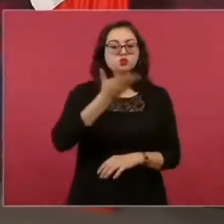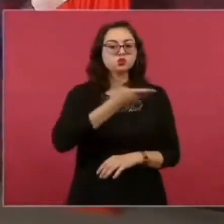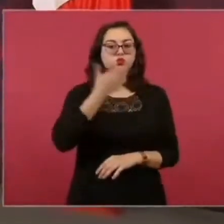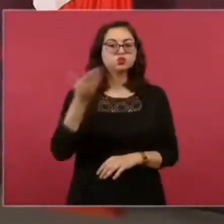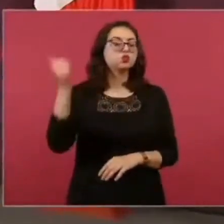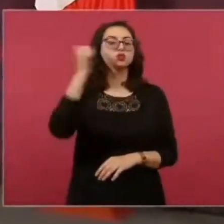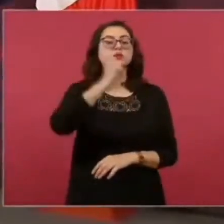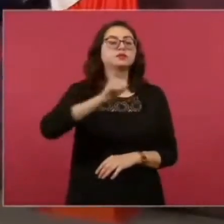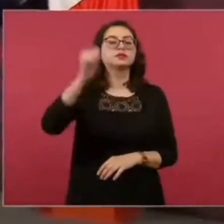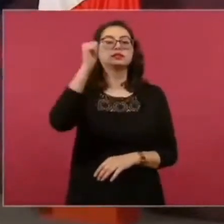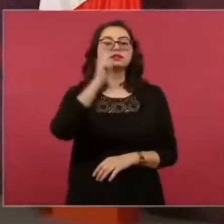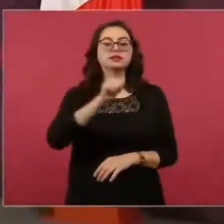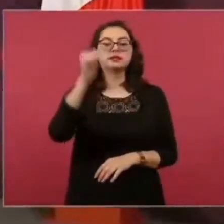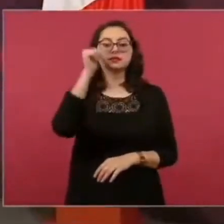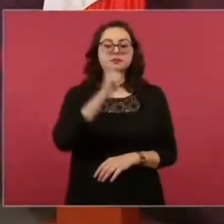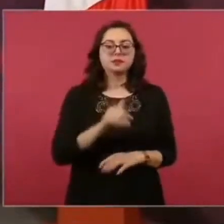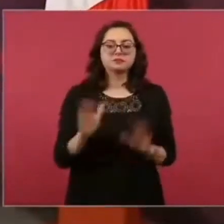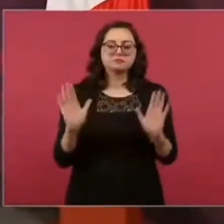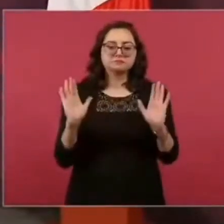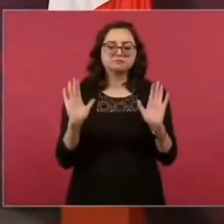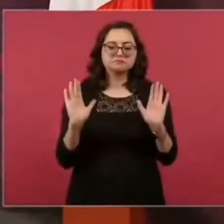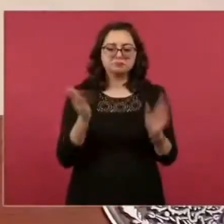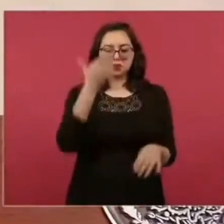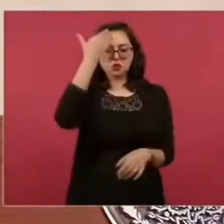para buscar